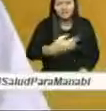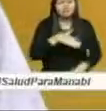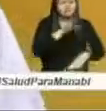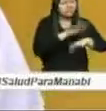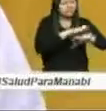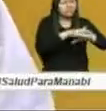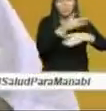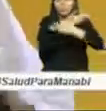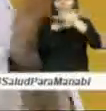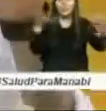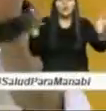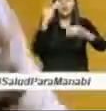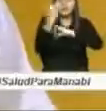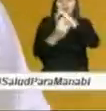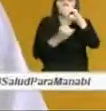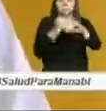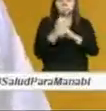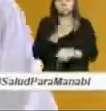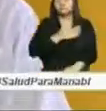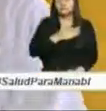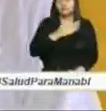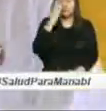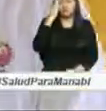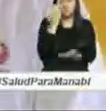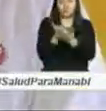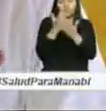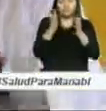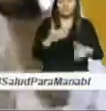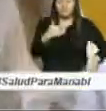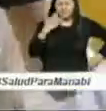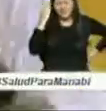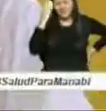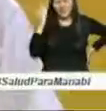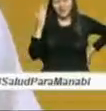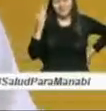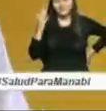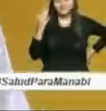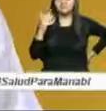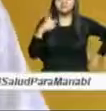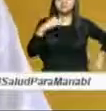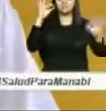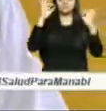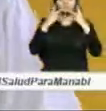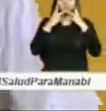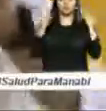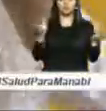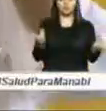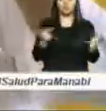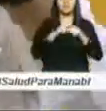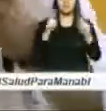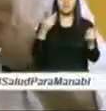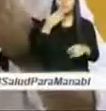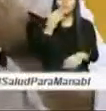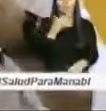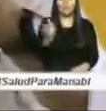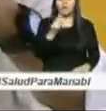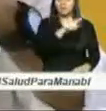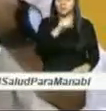académicos internacionales, esa es mi especialidad por si acaso como economista, finanzas públicas, que alguien